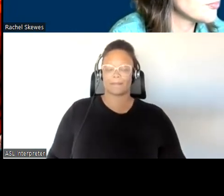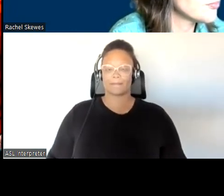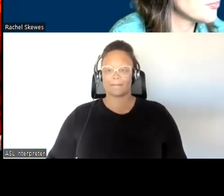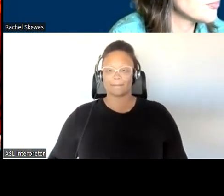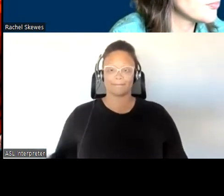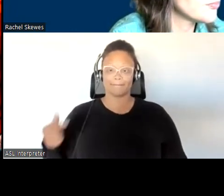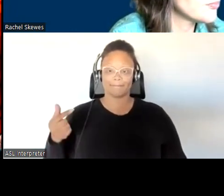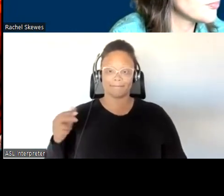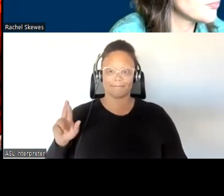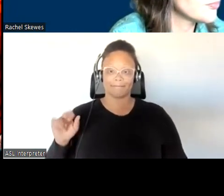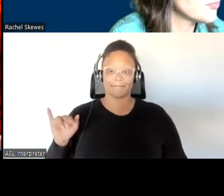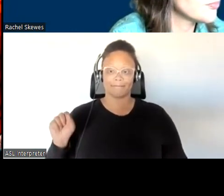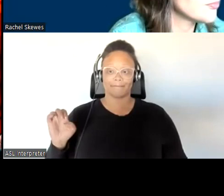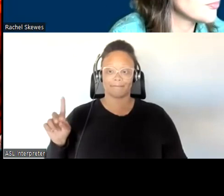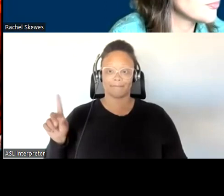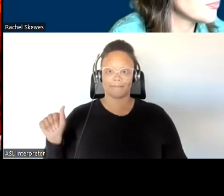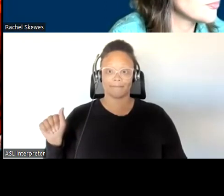Griselda? Sí,